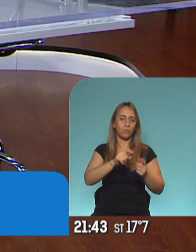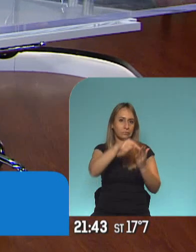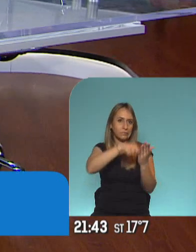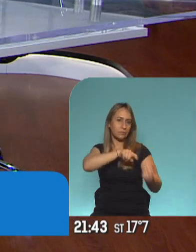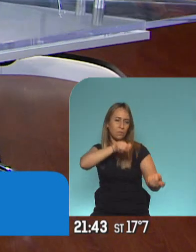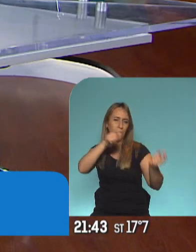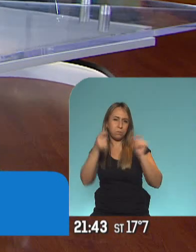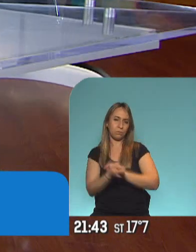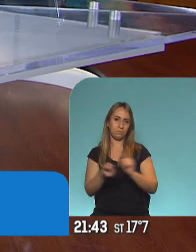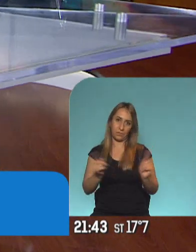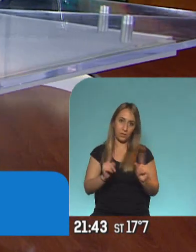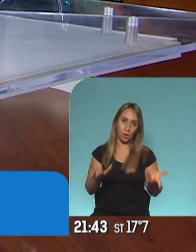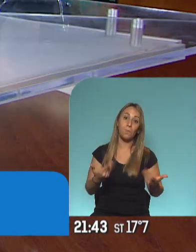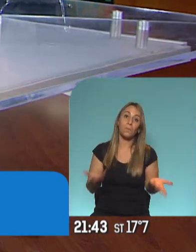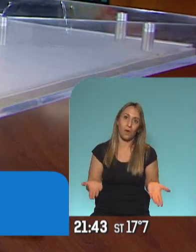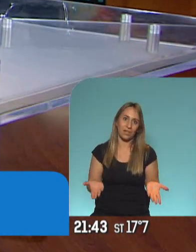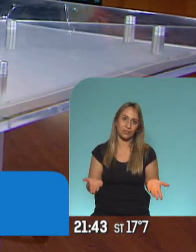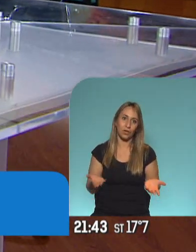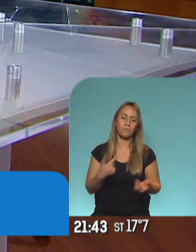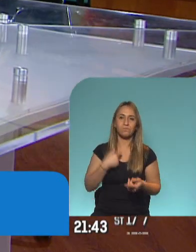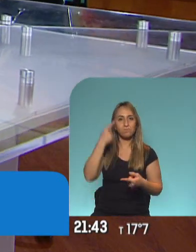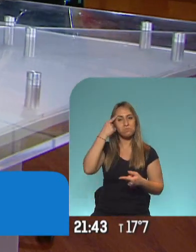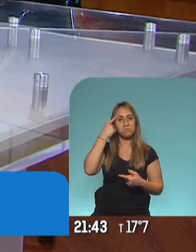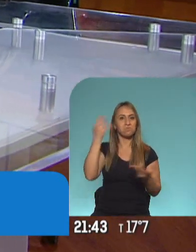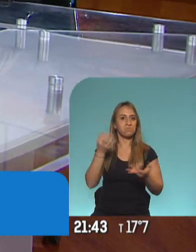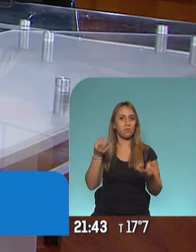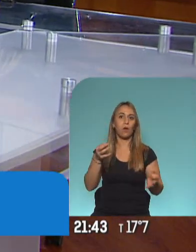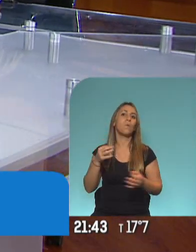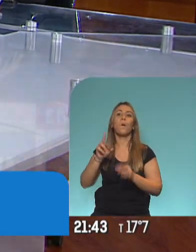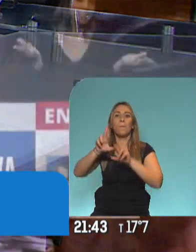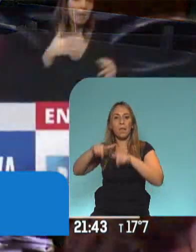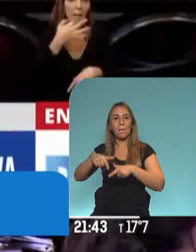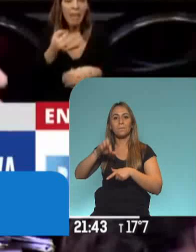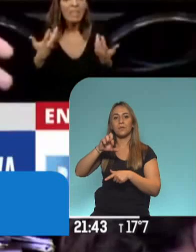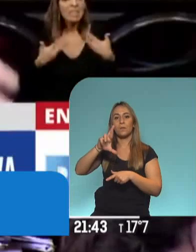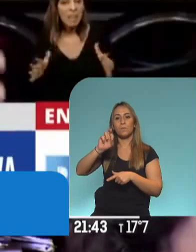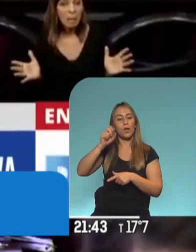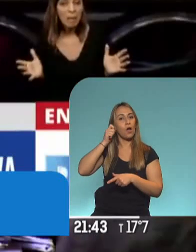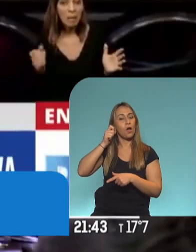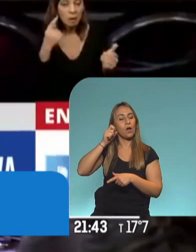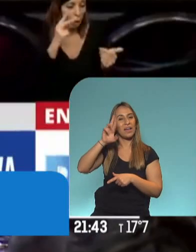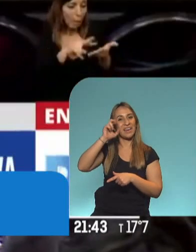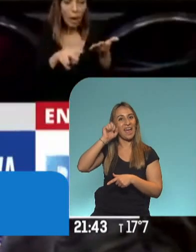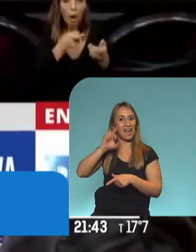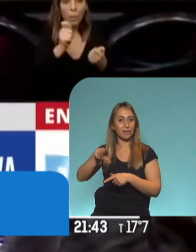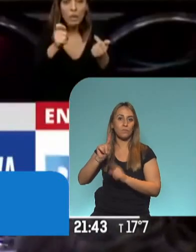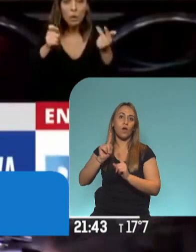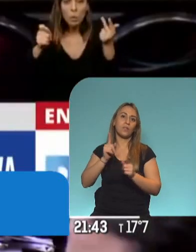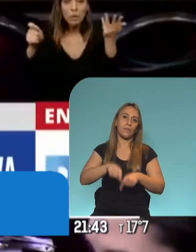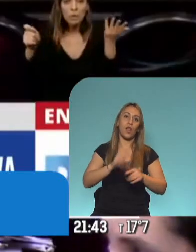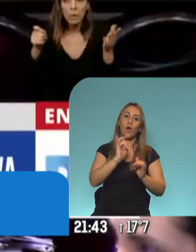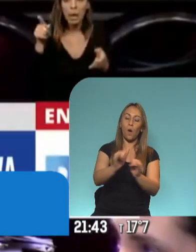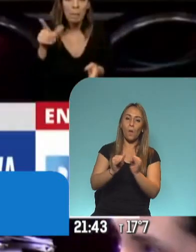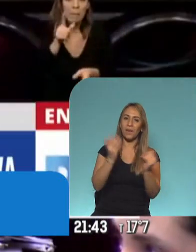tema, por ejemplo, con el tema de progresar, el año que han vivido los más jóvenes, los